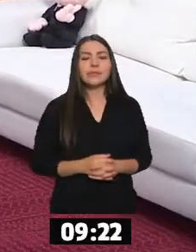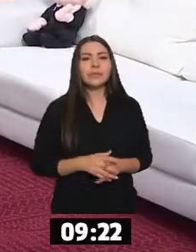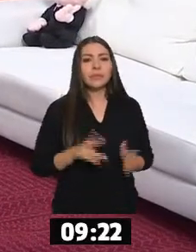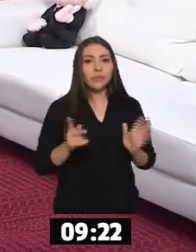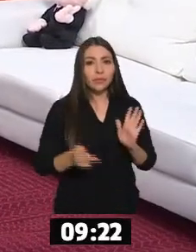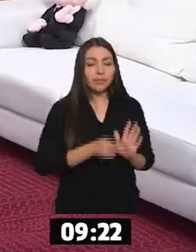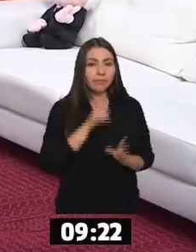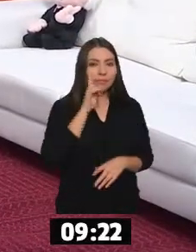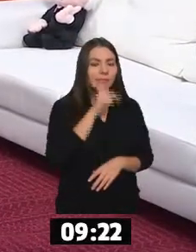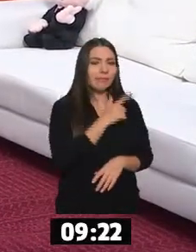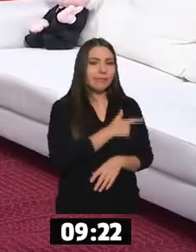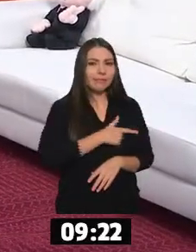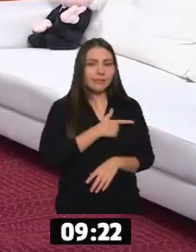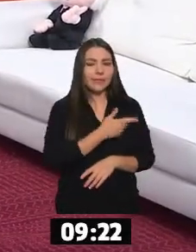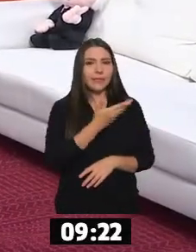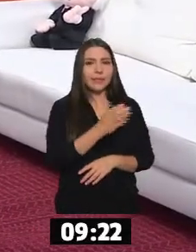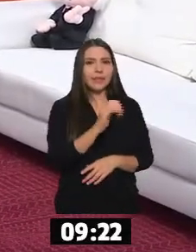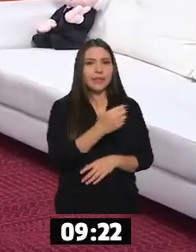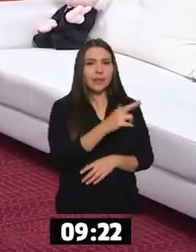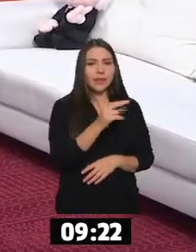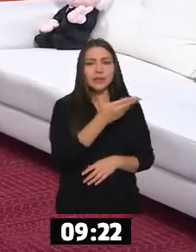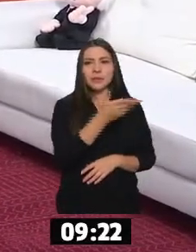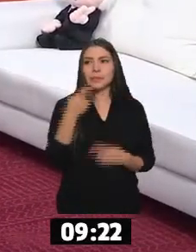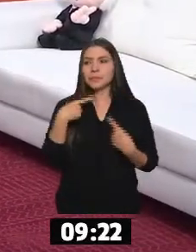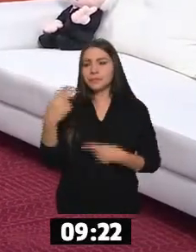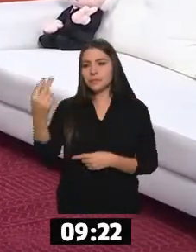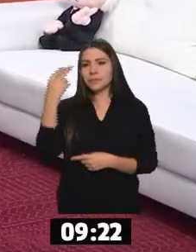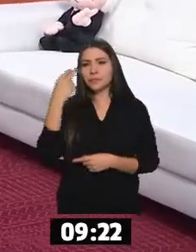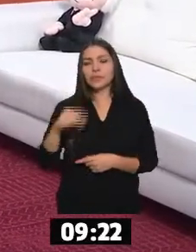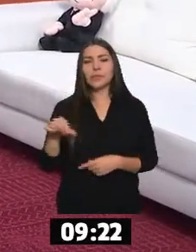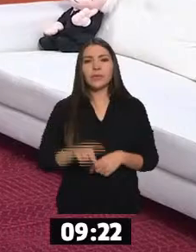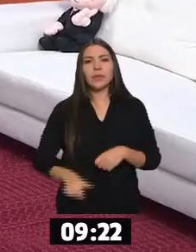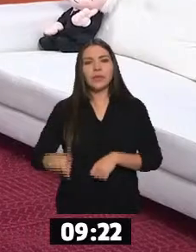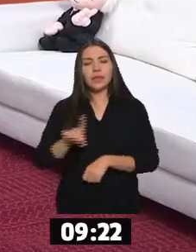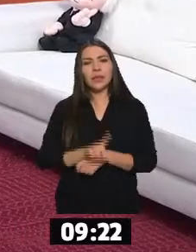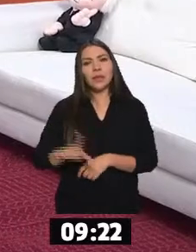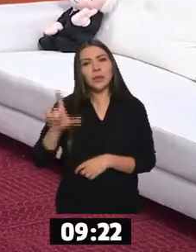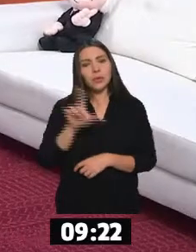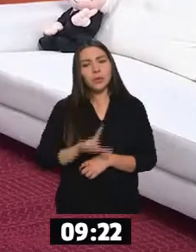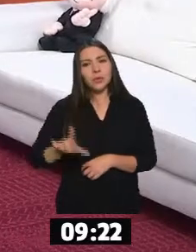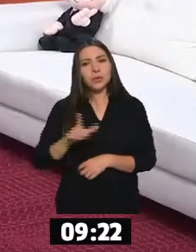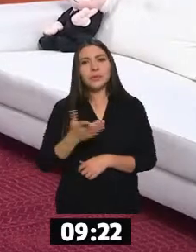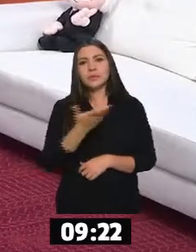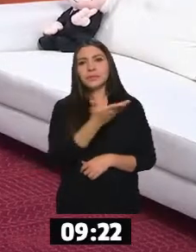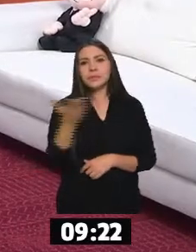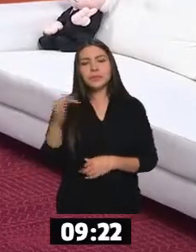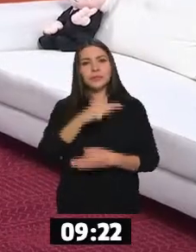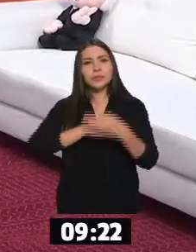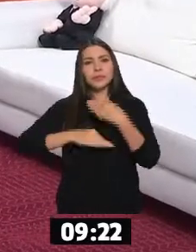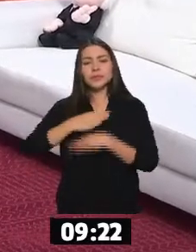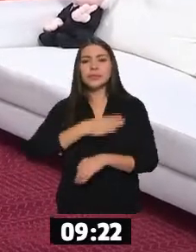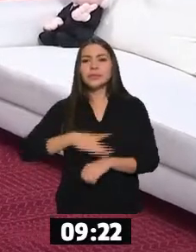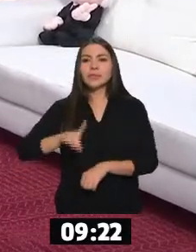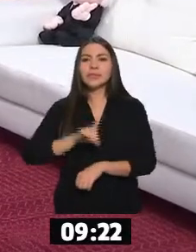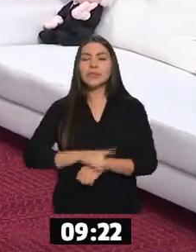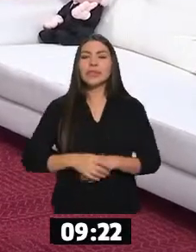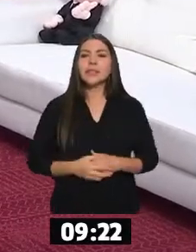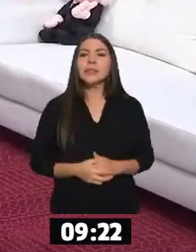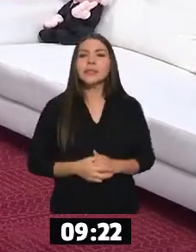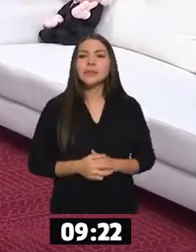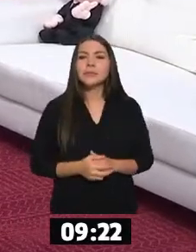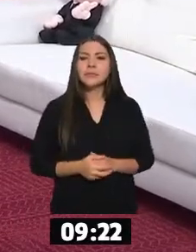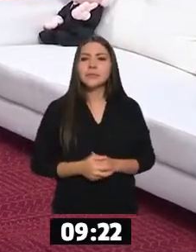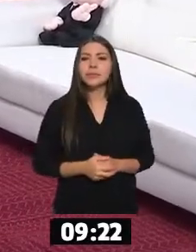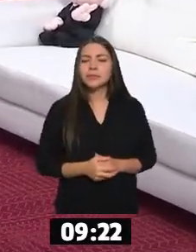vuelta, mi querido Charro, y a la audiencia. Aquí estamos, un lunes más. Buenos días a todos. Buena, Oye, oiga. platícanos de